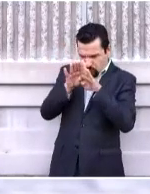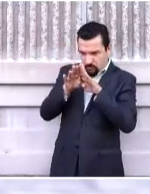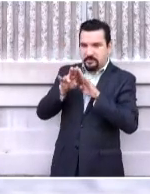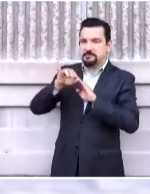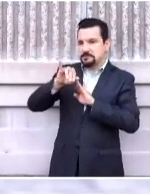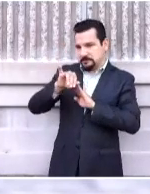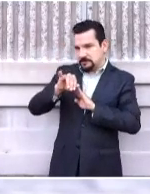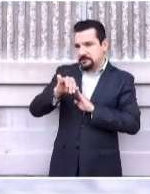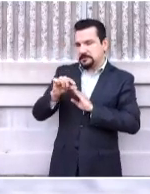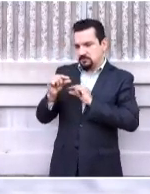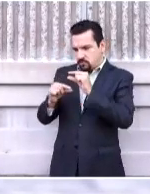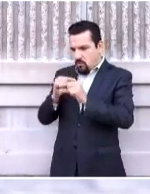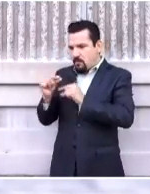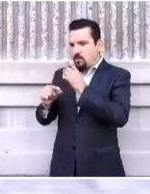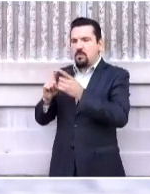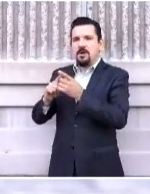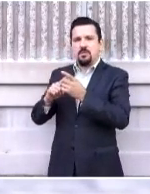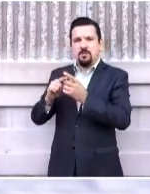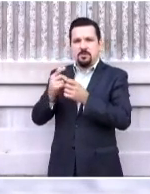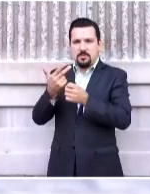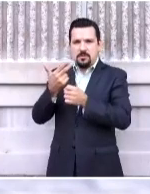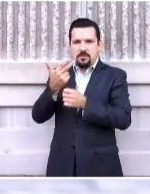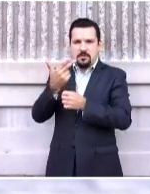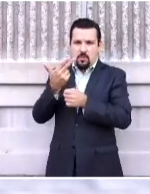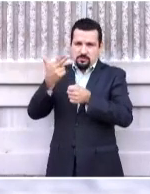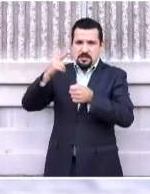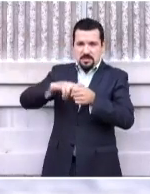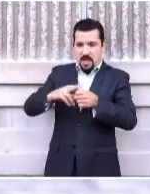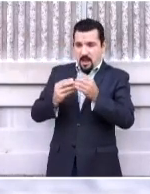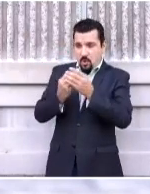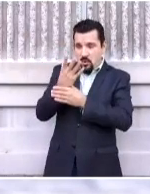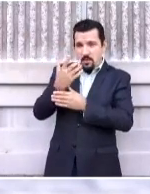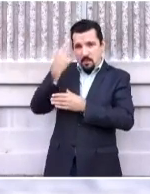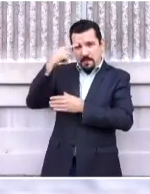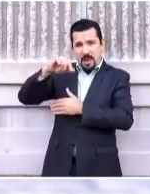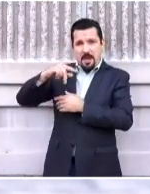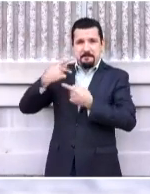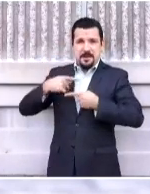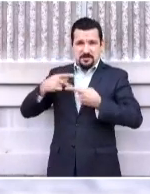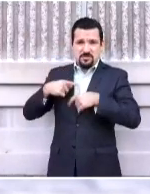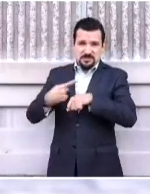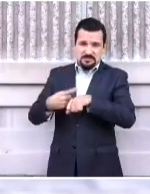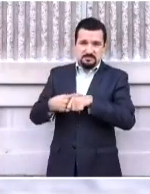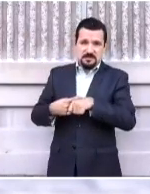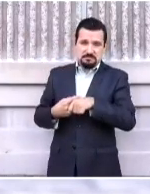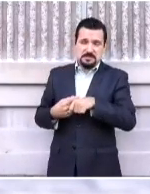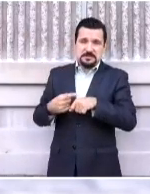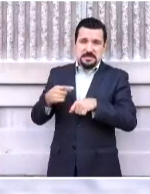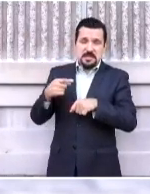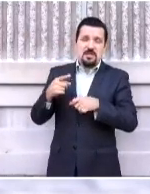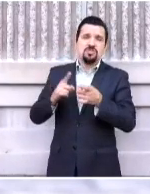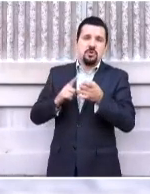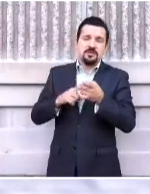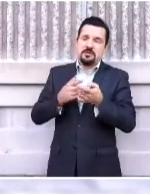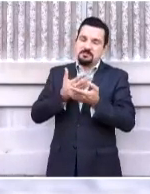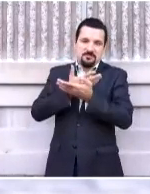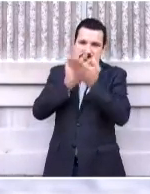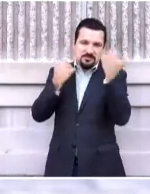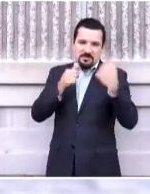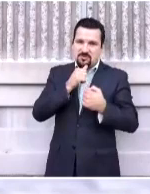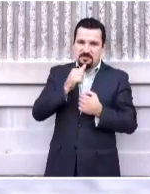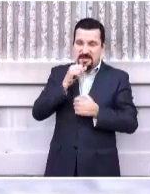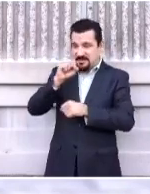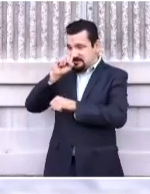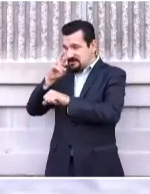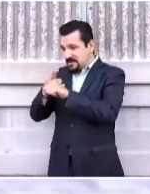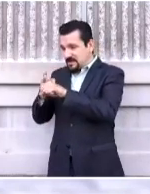En su momento, tanto el secretario de Salud como los secretarios de Economía, del Trabajo, harán un